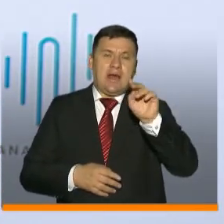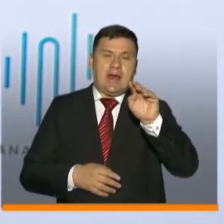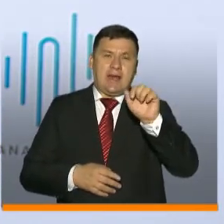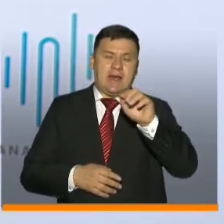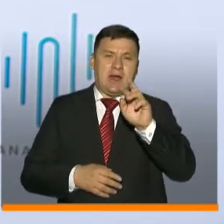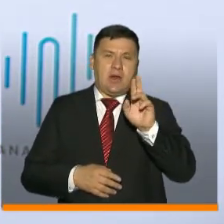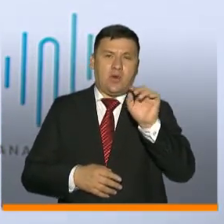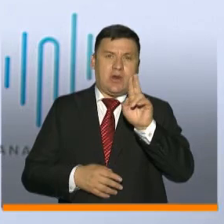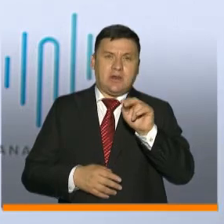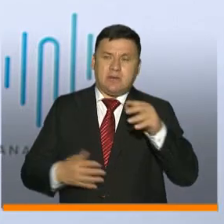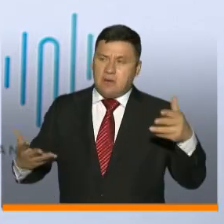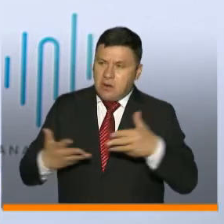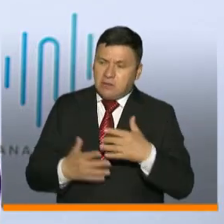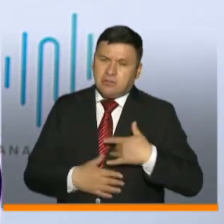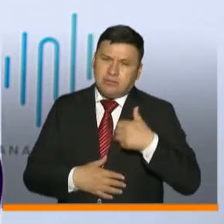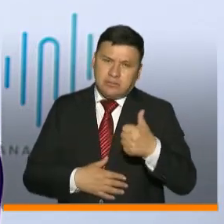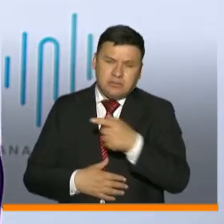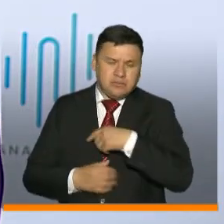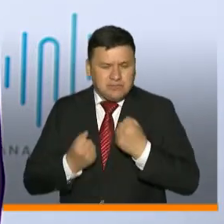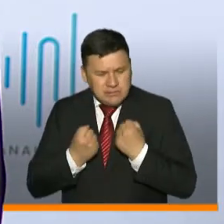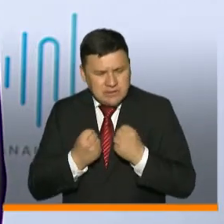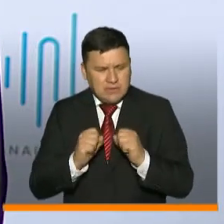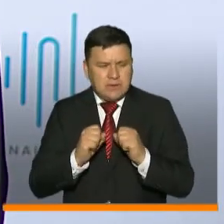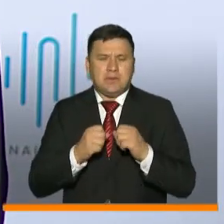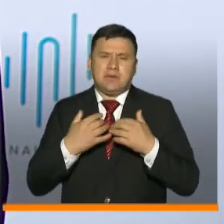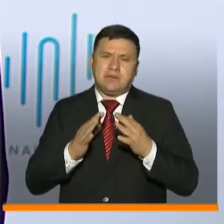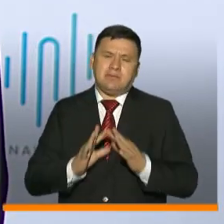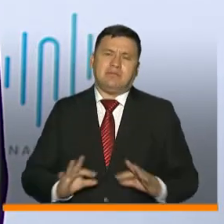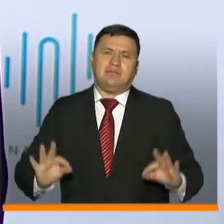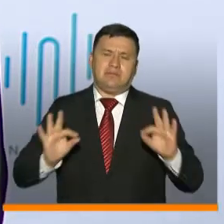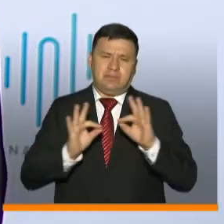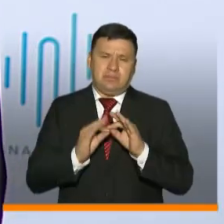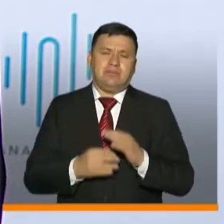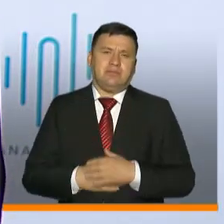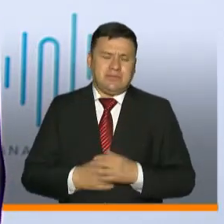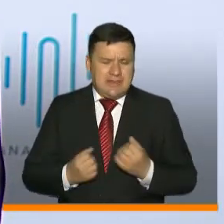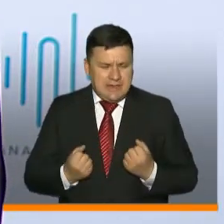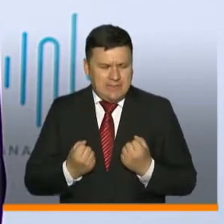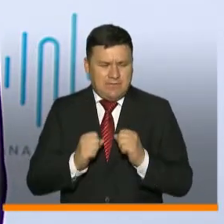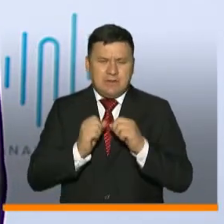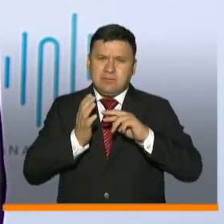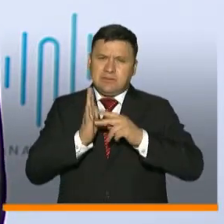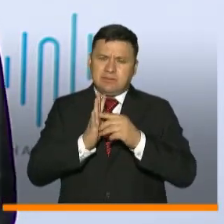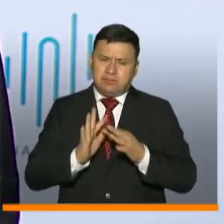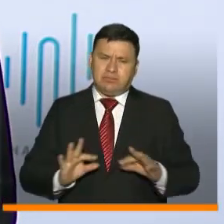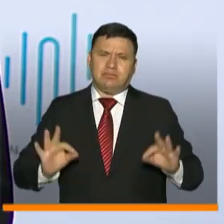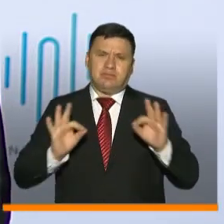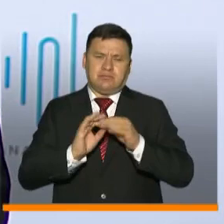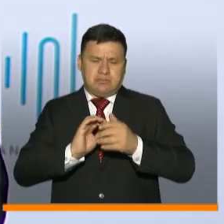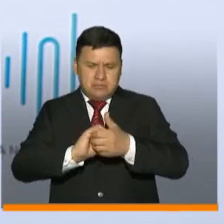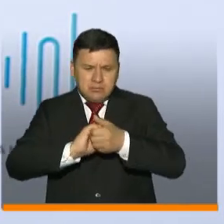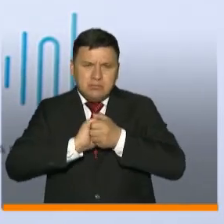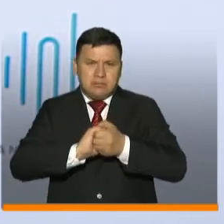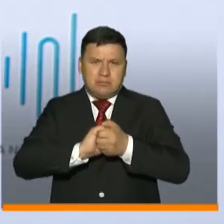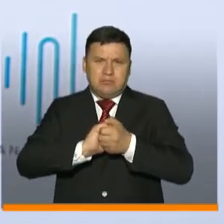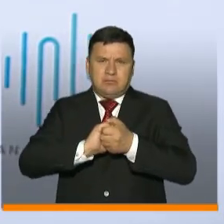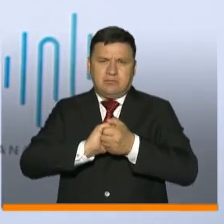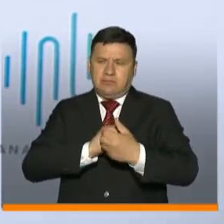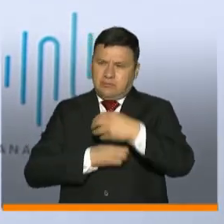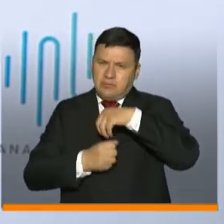ayudarnos hace bien, hemos hecho esfuerzos importantes, esfuerzos significativos de la mano con